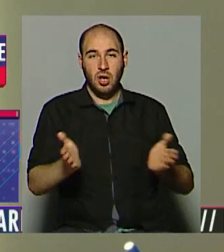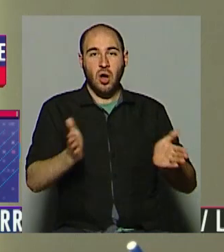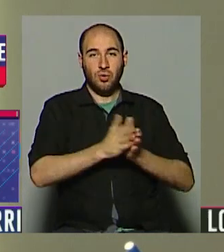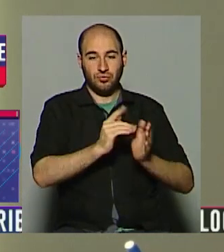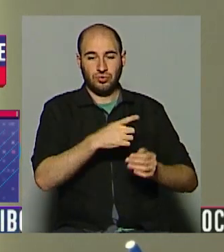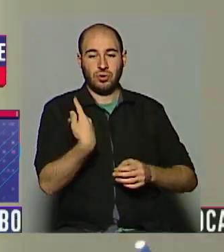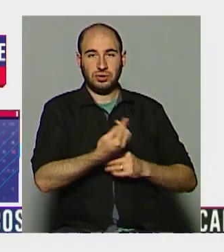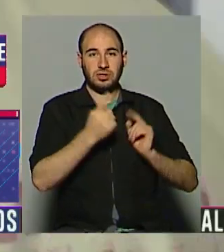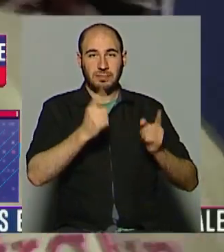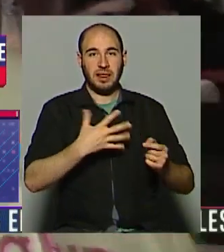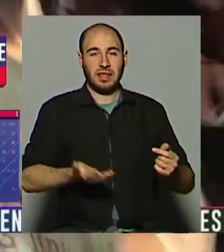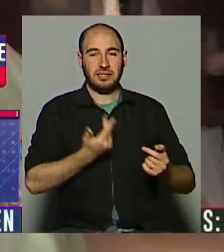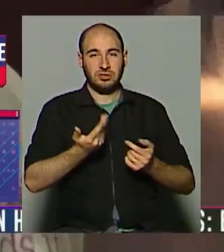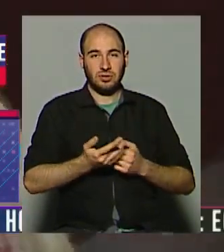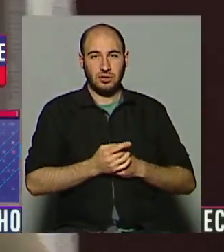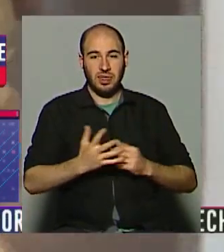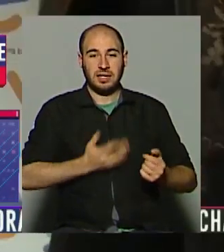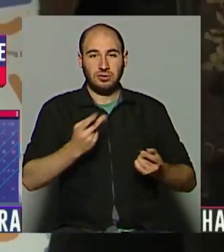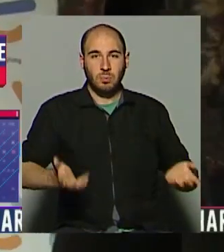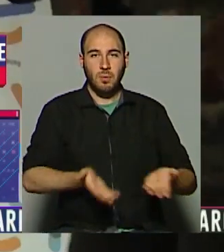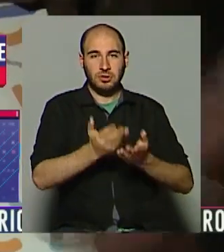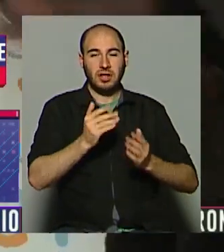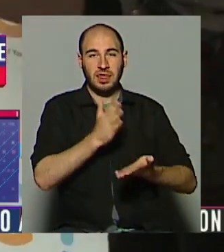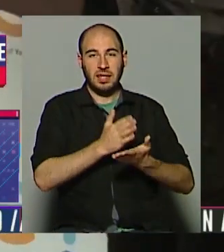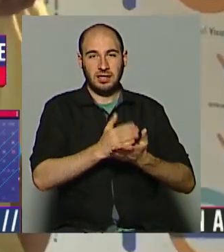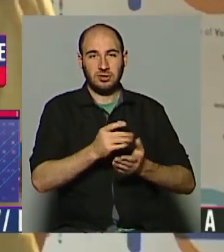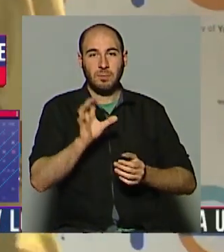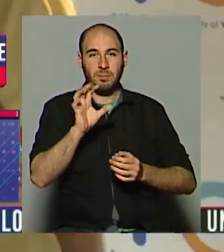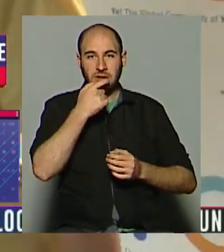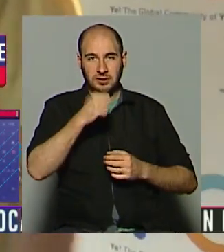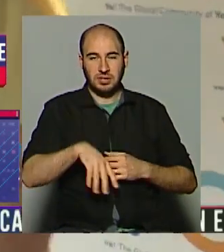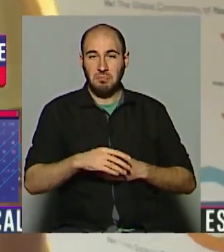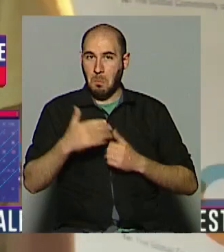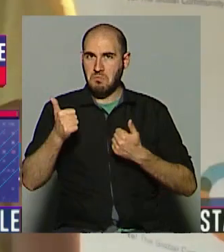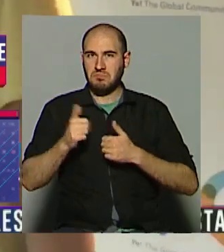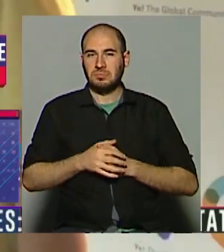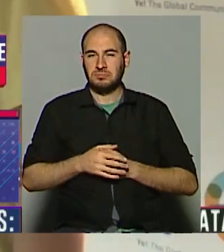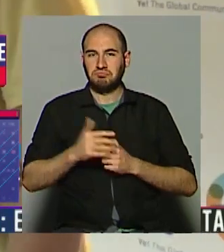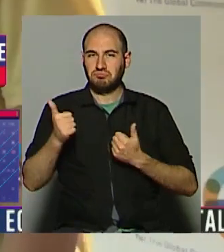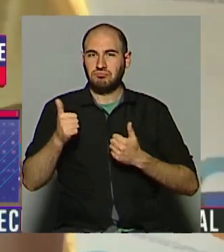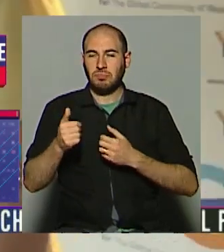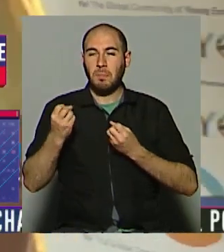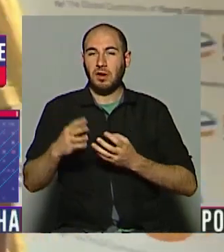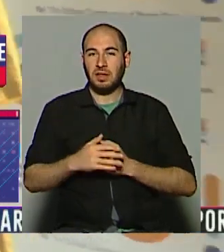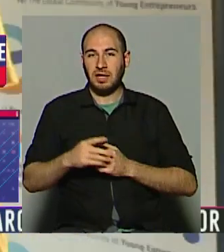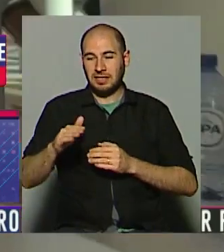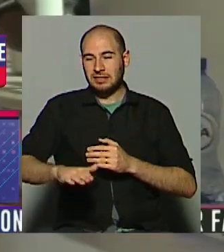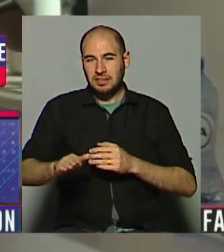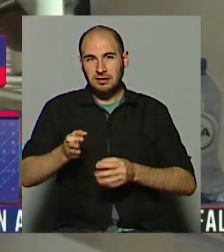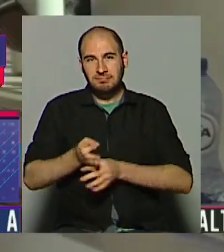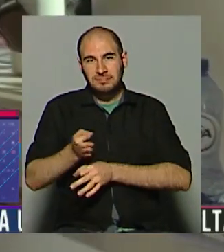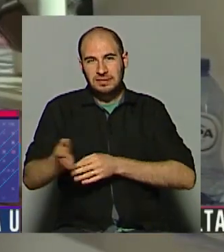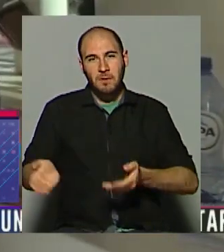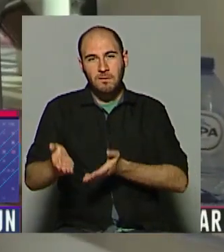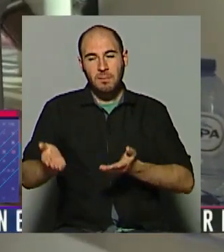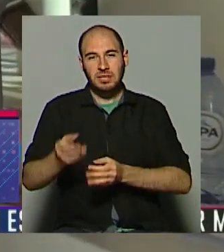con nosotros y la Dirección de Promoción de Derechos de Provincial. Qué bueno. Es bueno porque ya desde chicos empiezan a